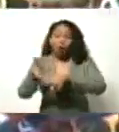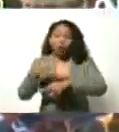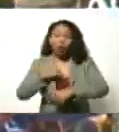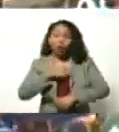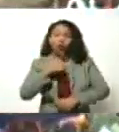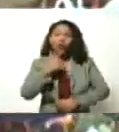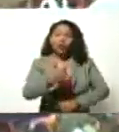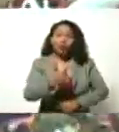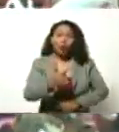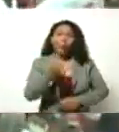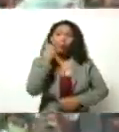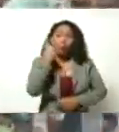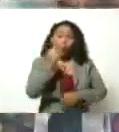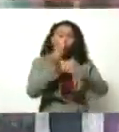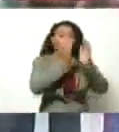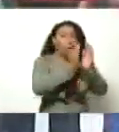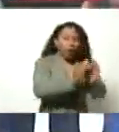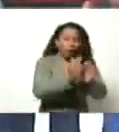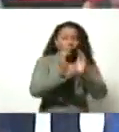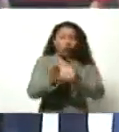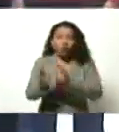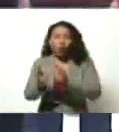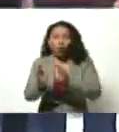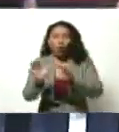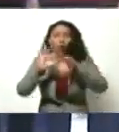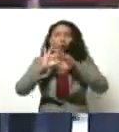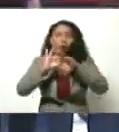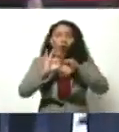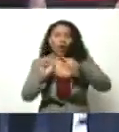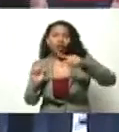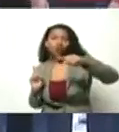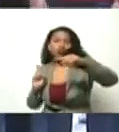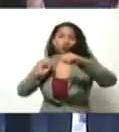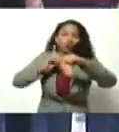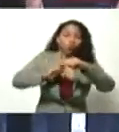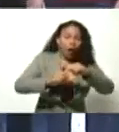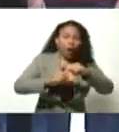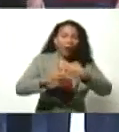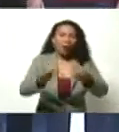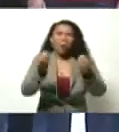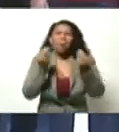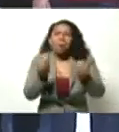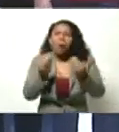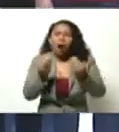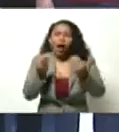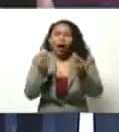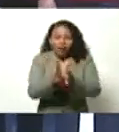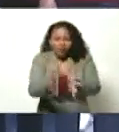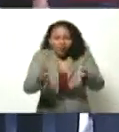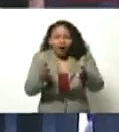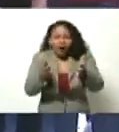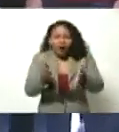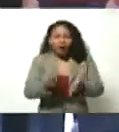organizar unir sumar para triunfar